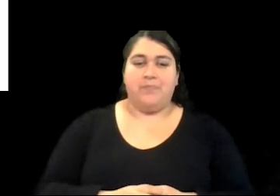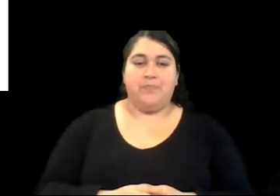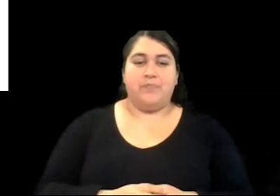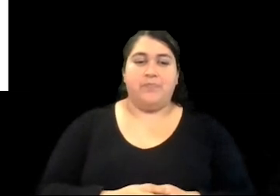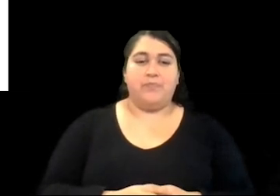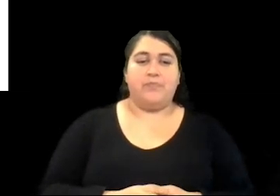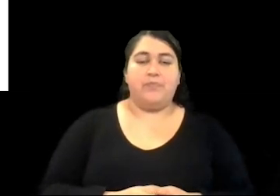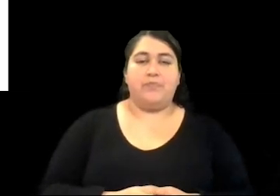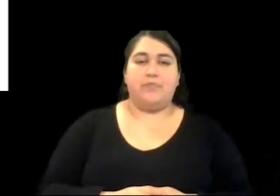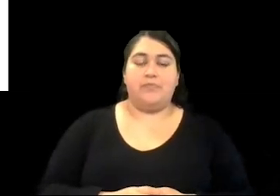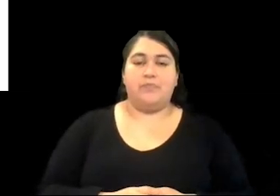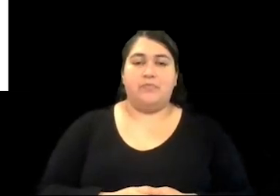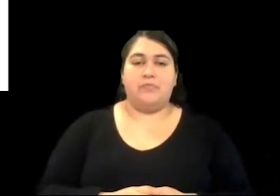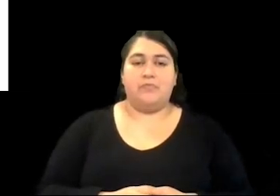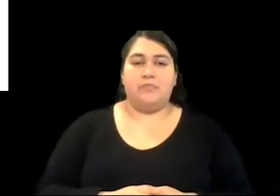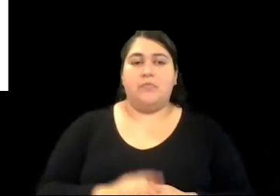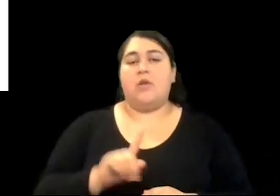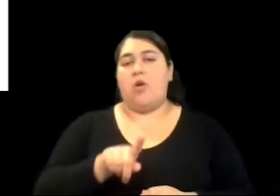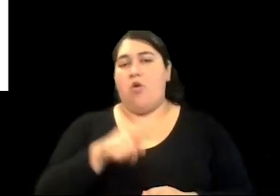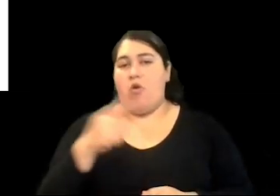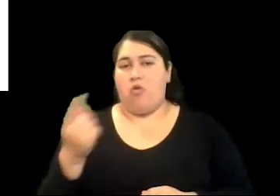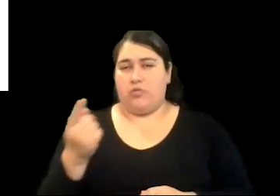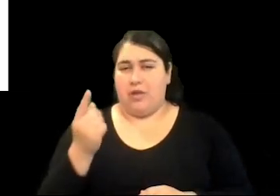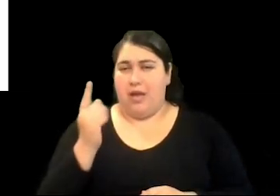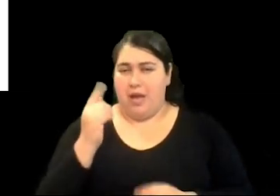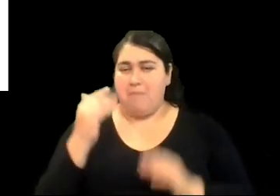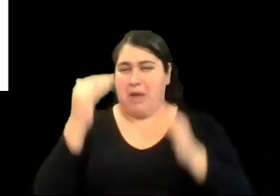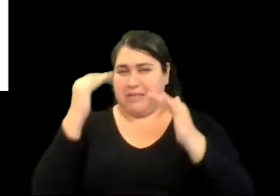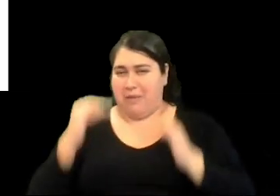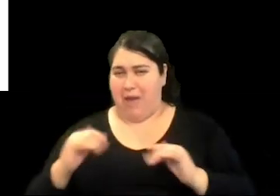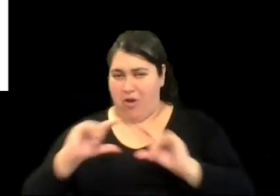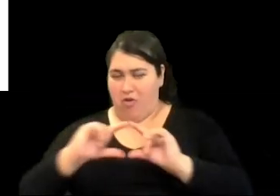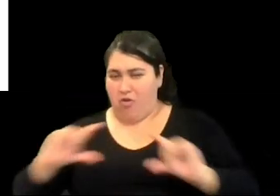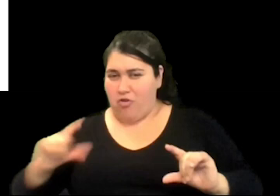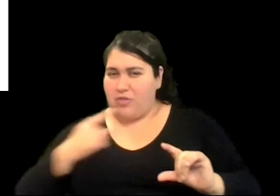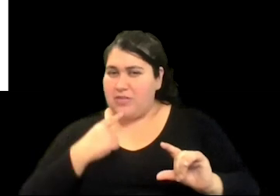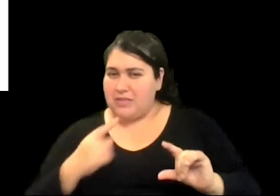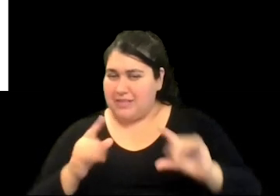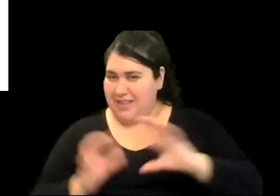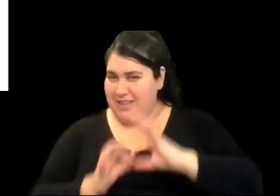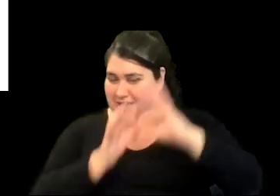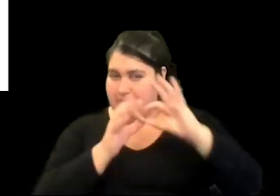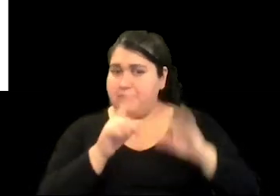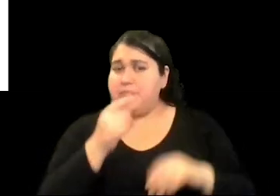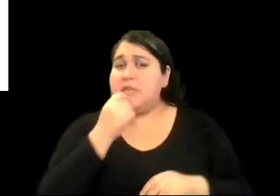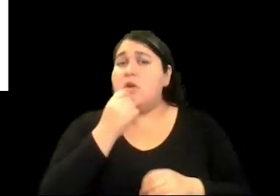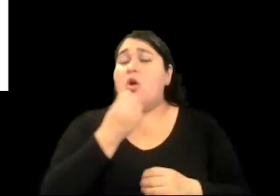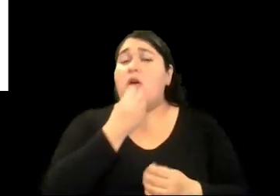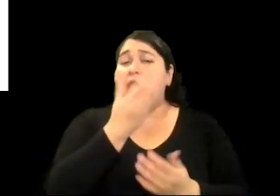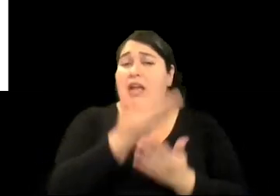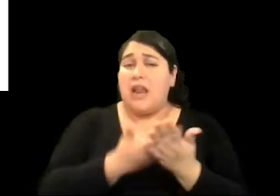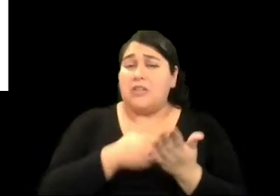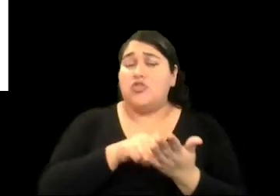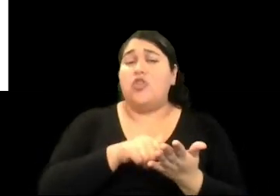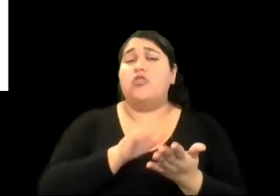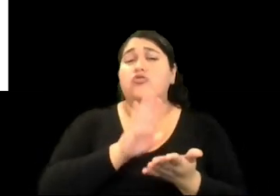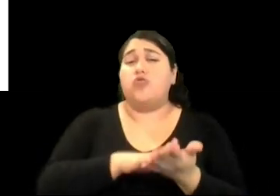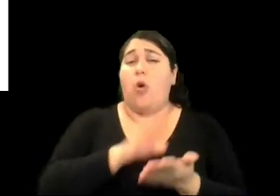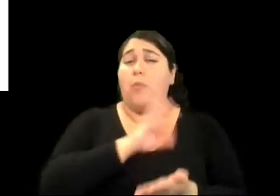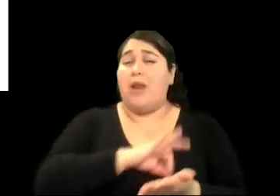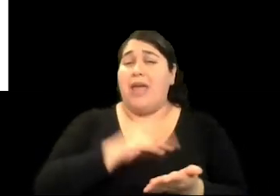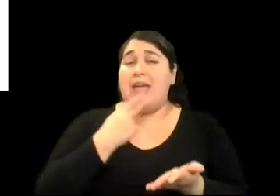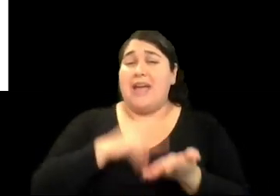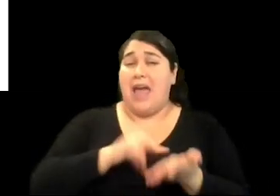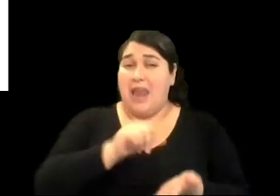Espera, a ver, te leo otra que está en el chat más abajo. Dice, una declaración jurada de ganancias, persona